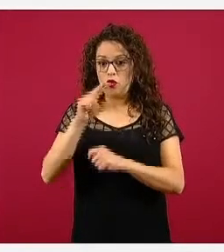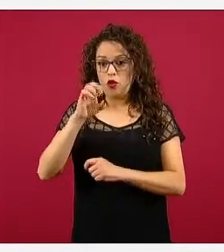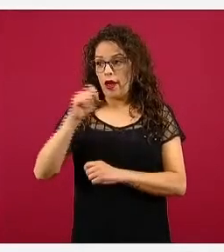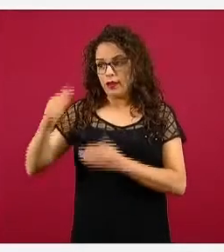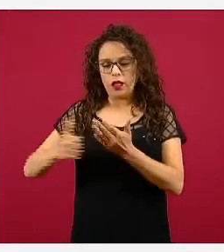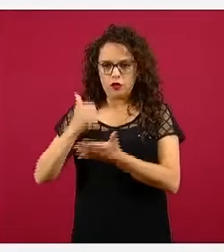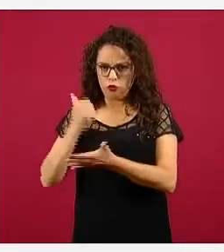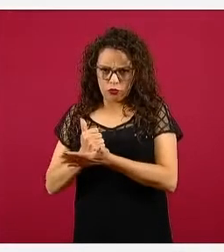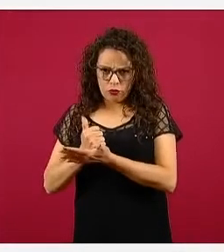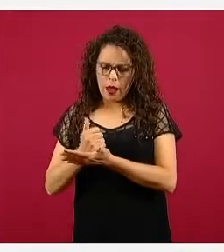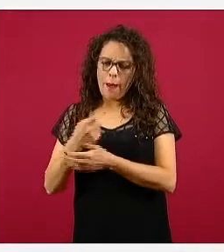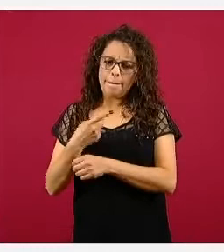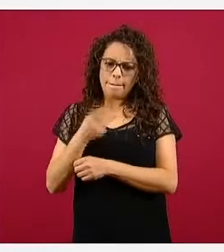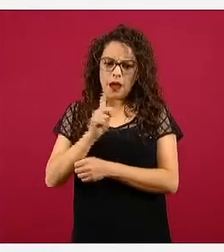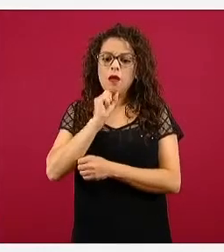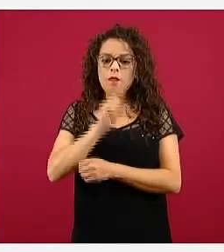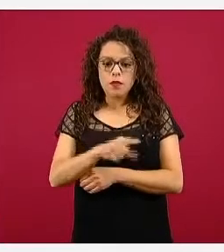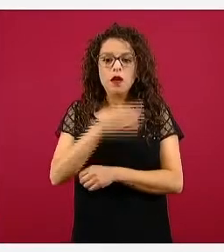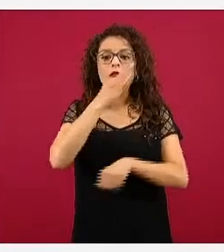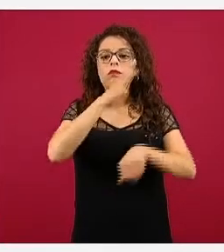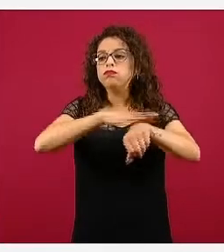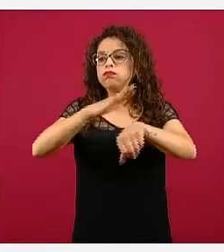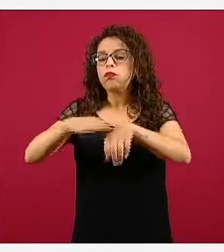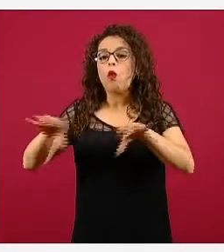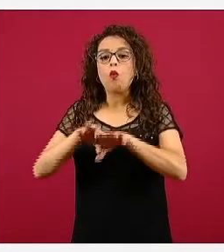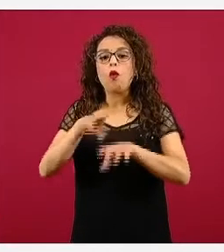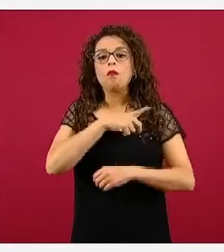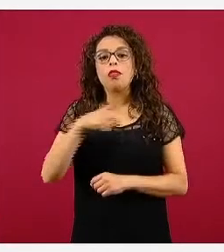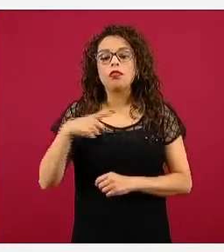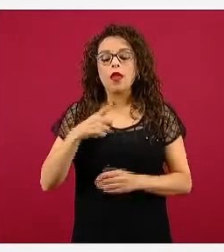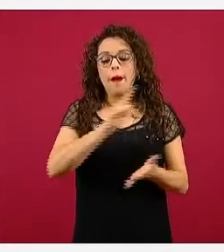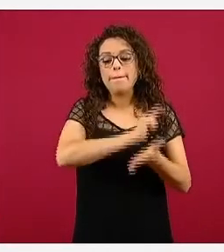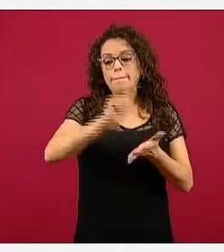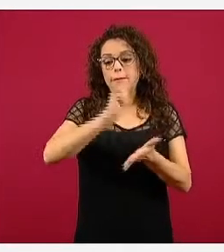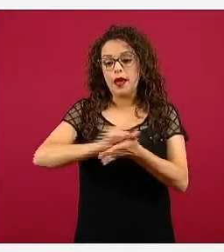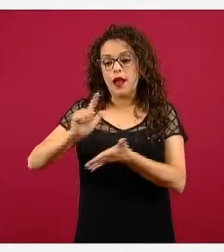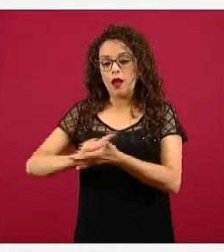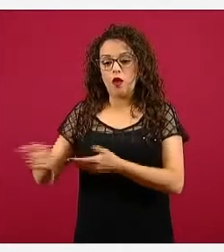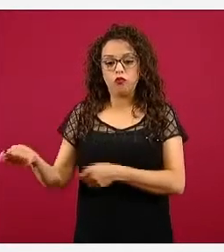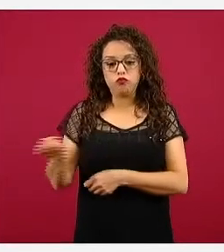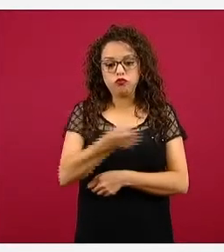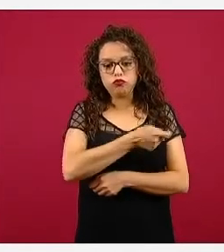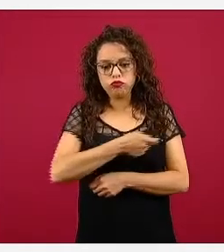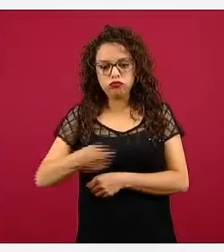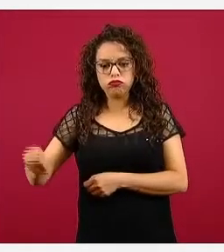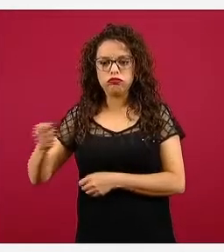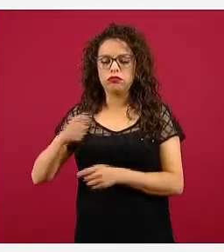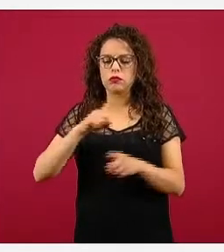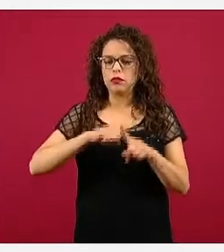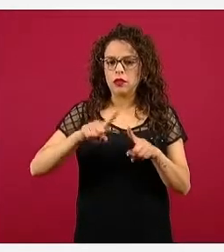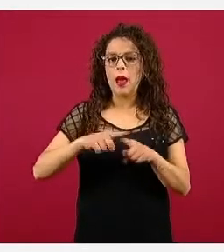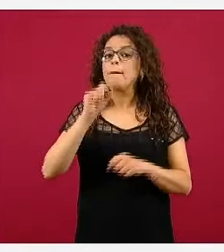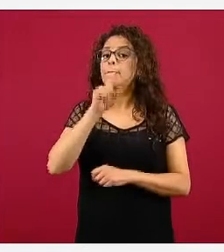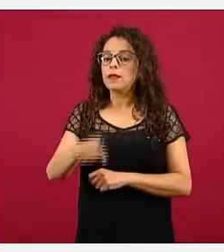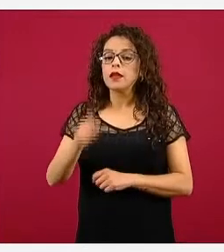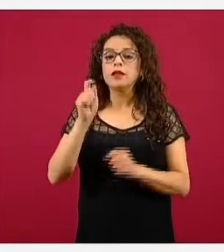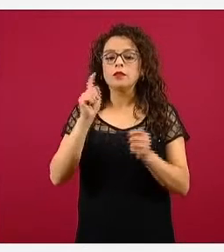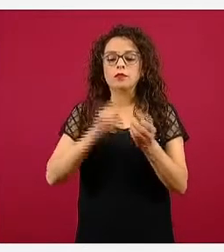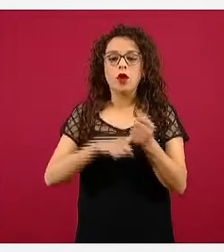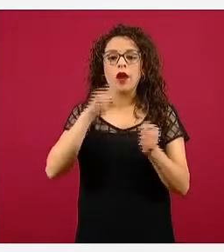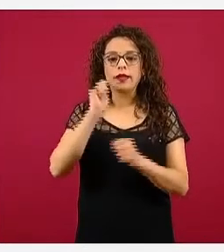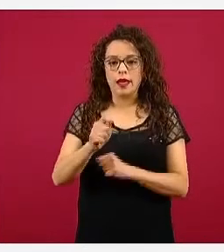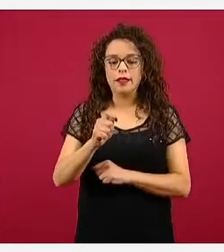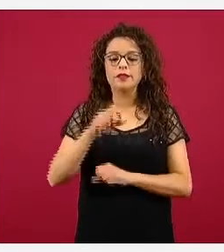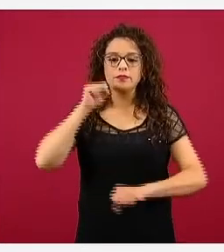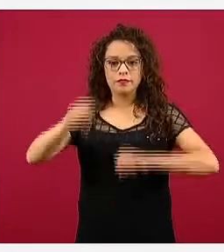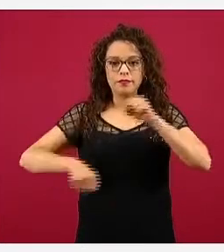también se dieron las instrucciones de cómo se tenía que hacer la limpieza. Lo mismo hacemos, por ejemplo, en el sistema de bicicletas Ecobici, que son de la